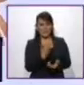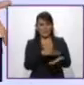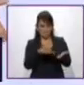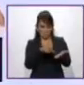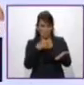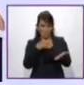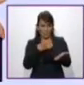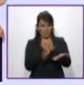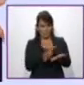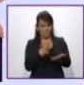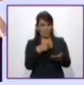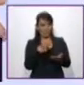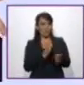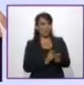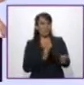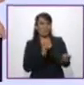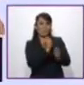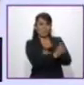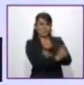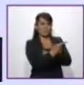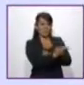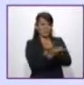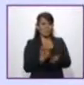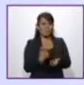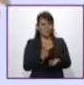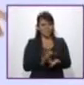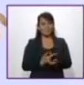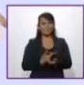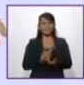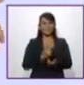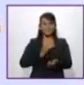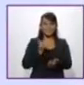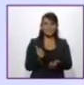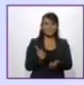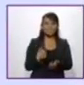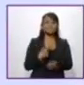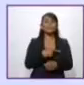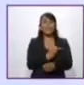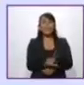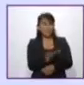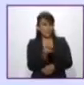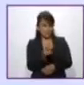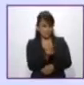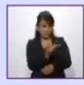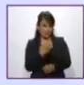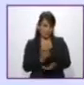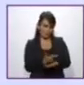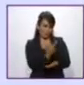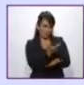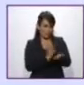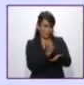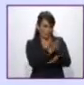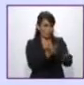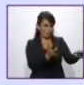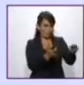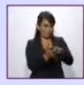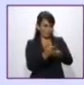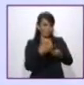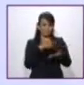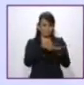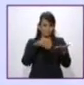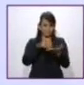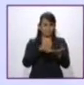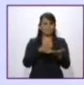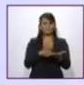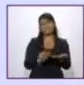políticos tradicionales como el PAN, como el PRI, como Morena, compran el voto del pobre porque requieren que vayan compraditos a votar. Por